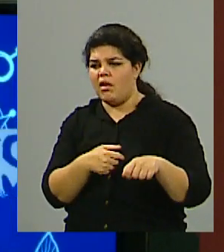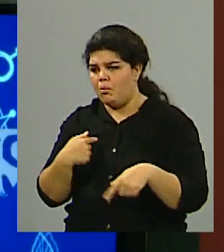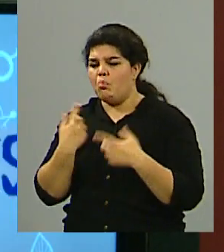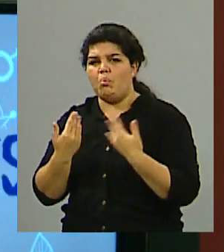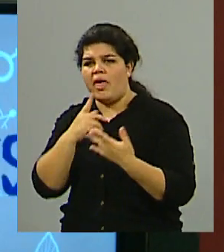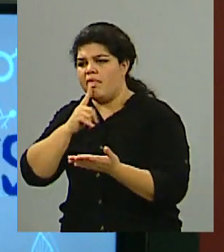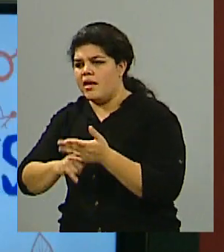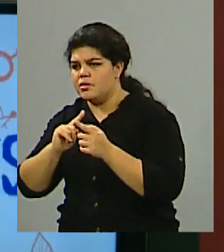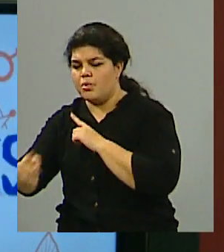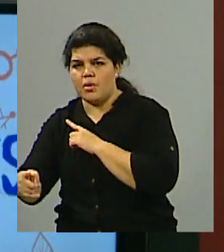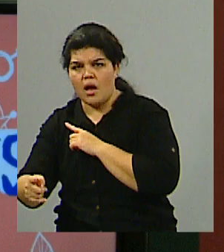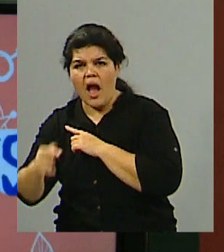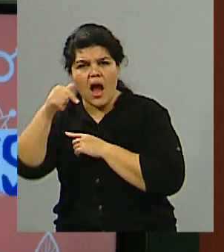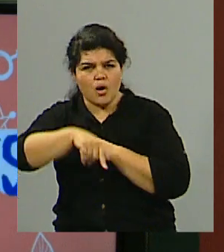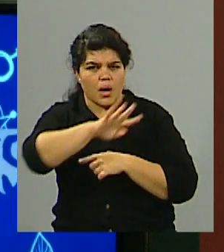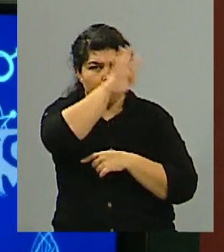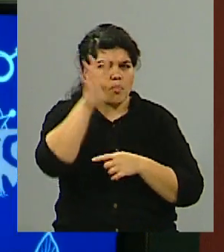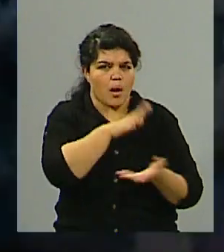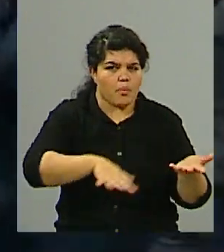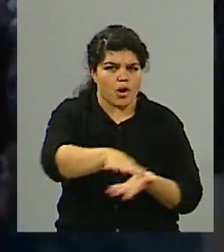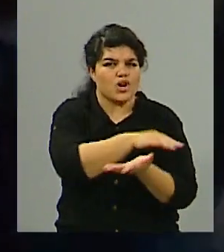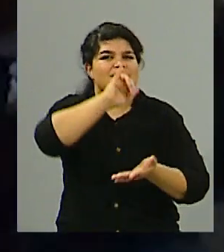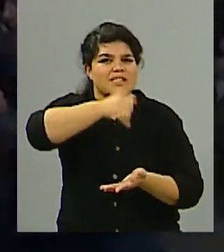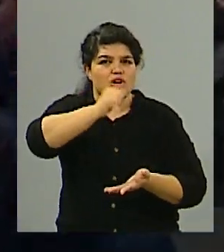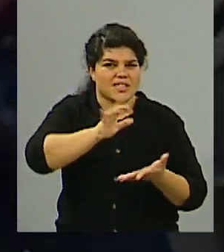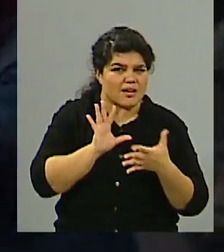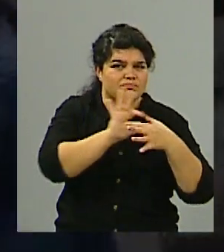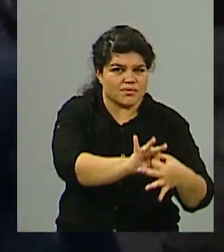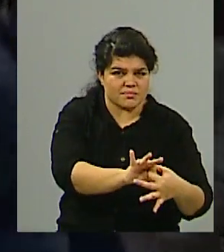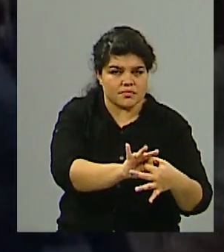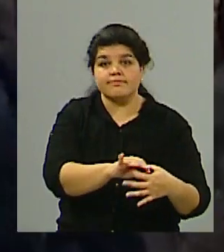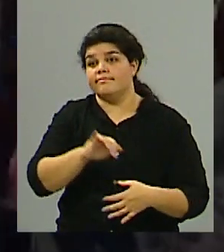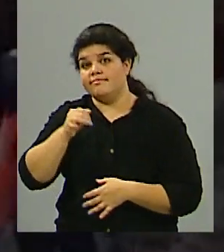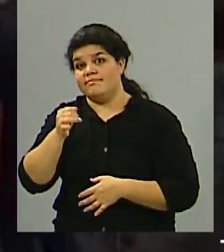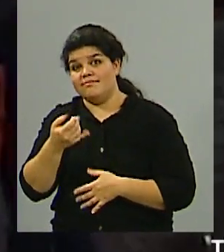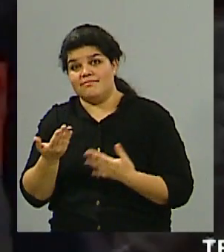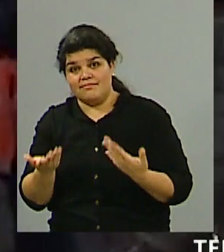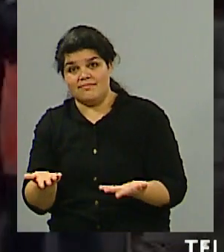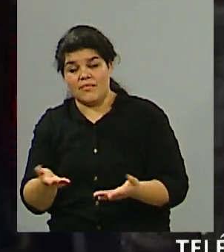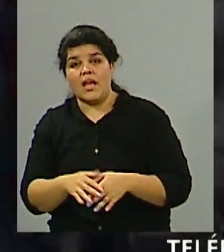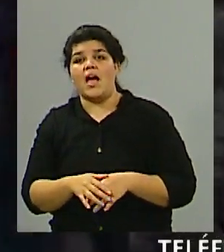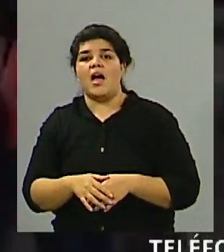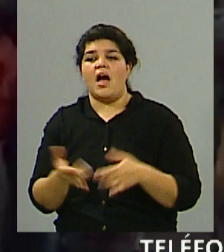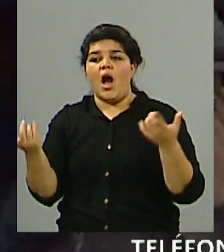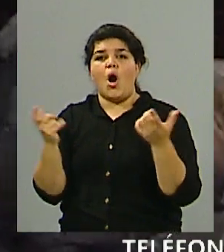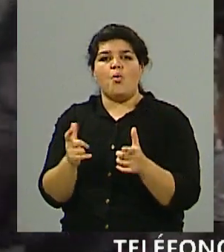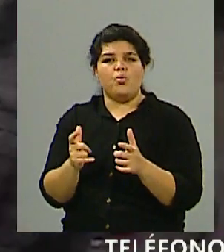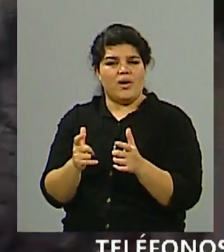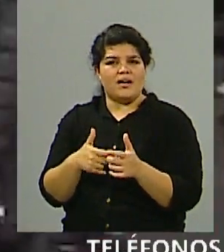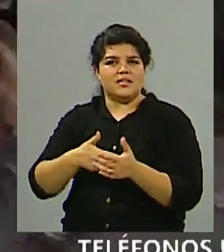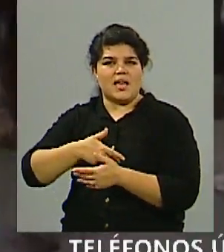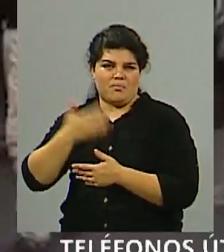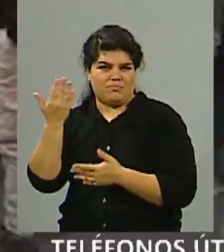pueblos originarios, ¿sí son vinculantes? Claro, esa es la gran diferencia con las audiencias públicas. Primero y principal,